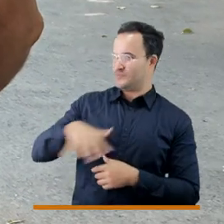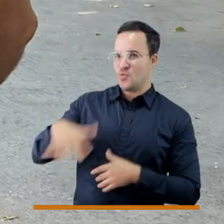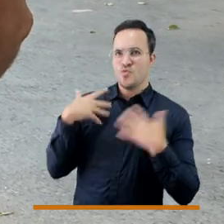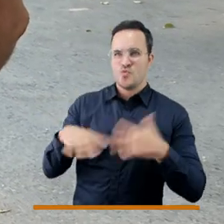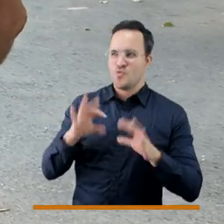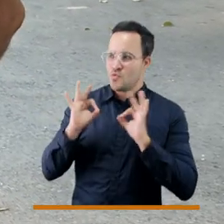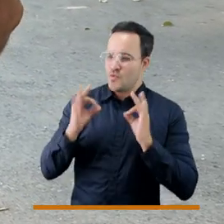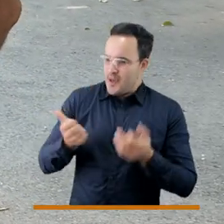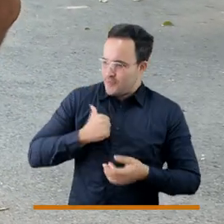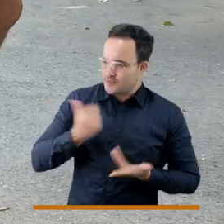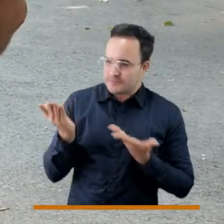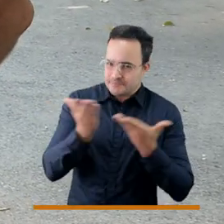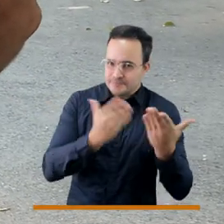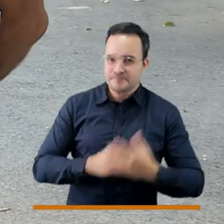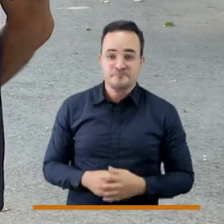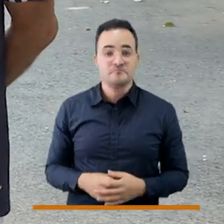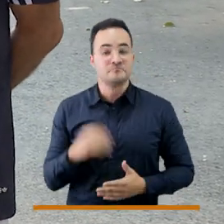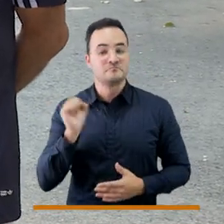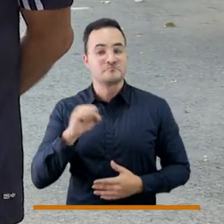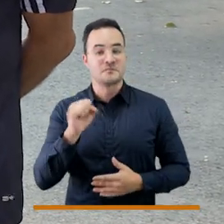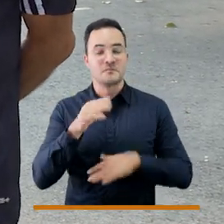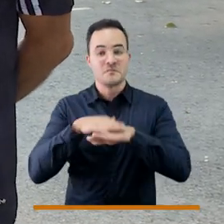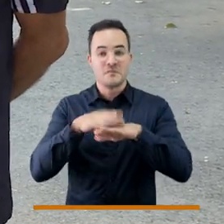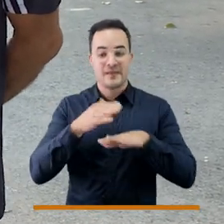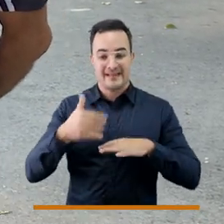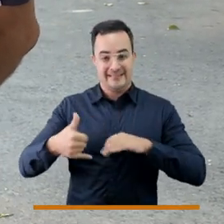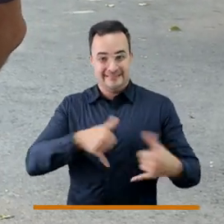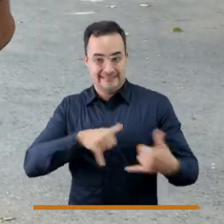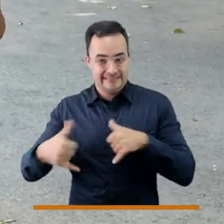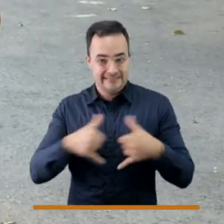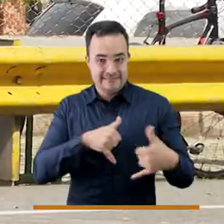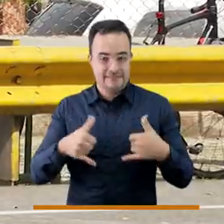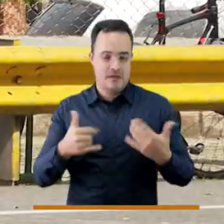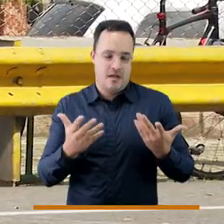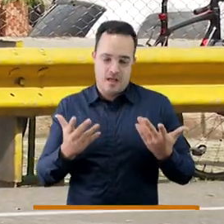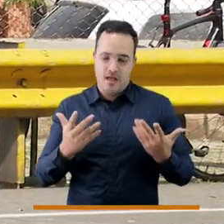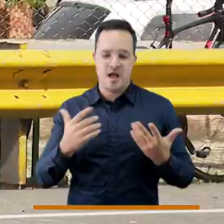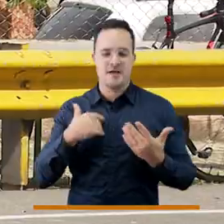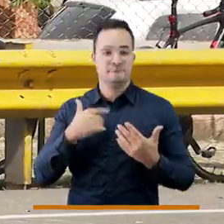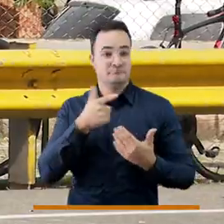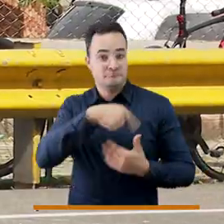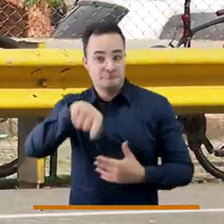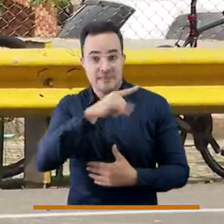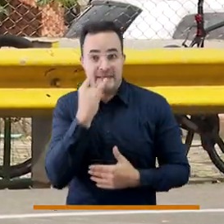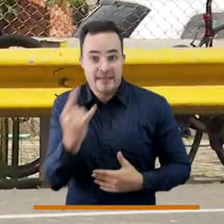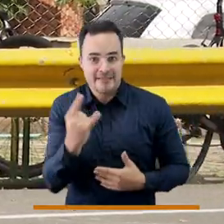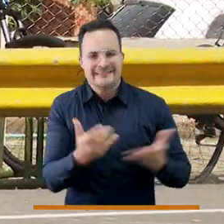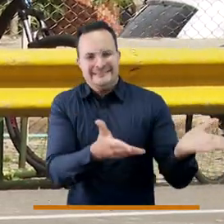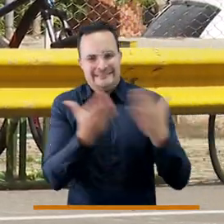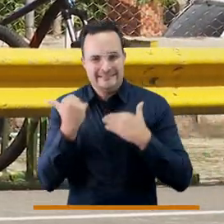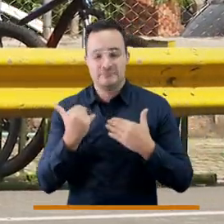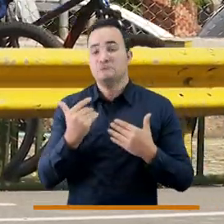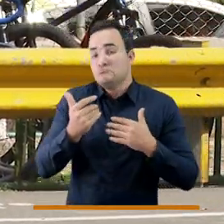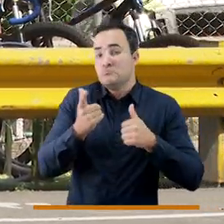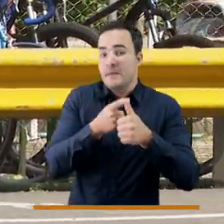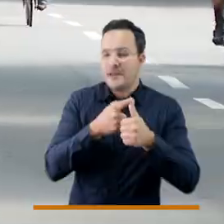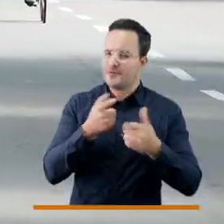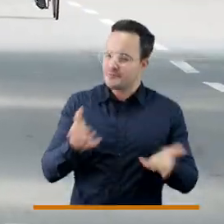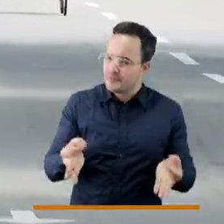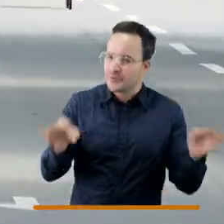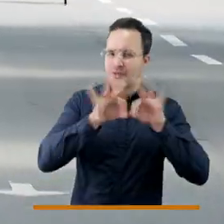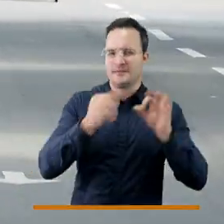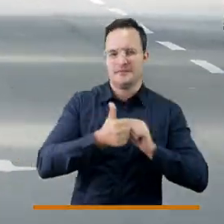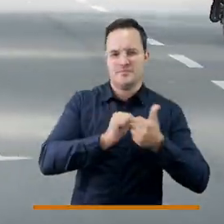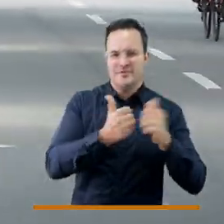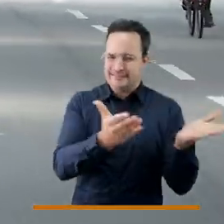aeroparque. Bueno, sí, en este caso, que es la pasión de nosotros, que es el ciclismo, pues la invitación es a hacer deporte, aprovechar esta maravilla de